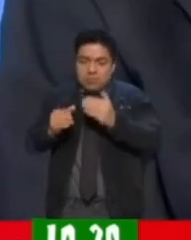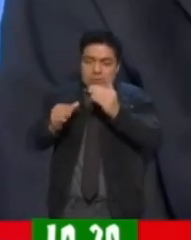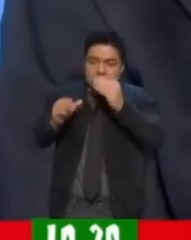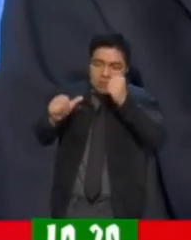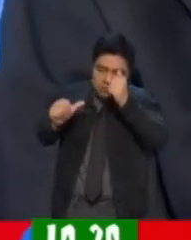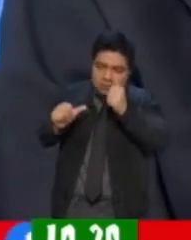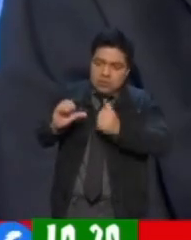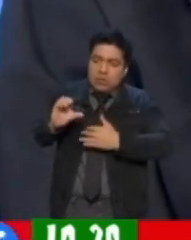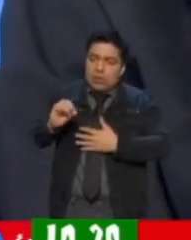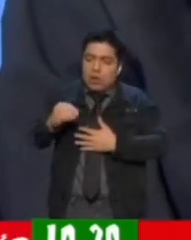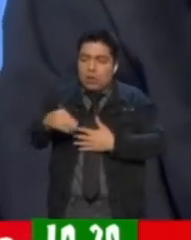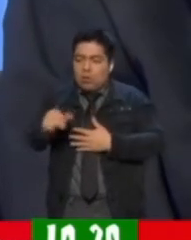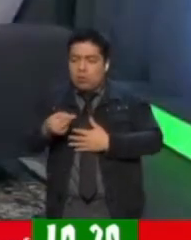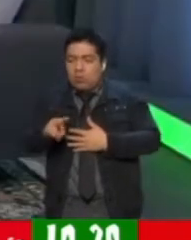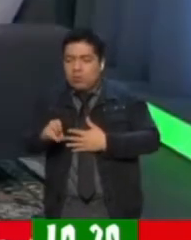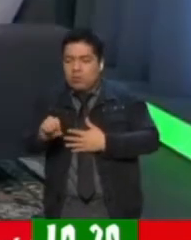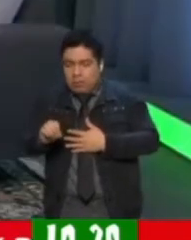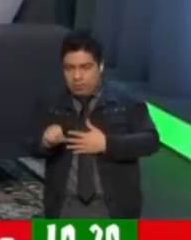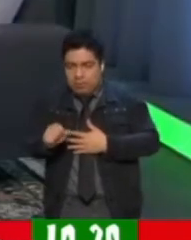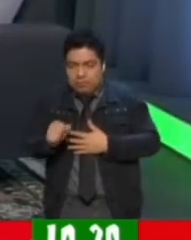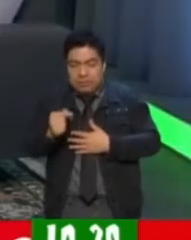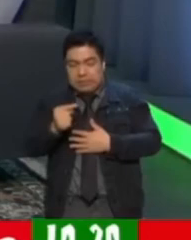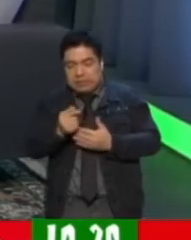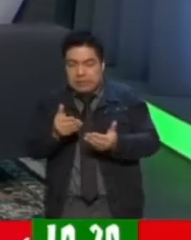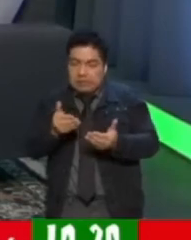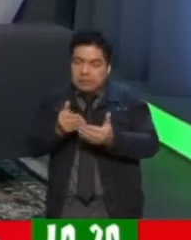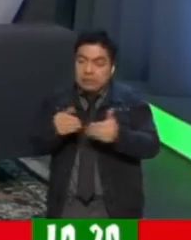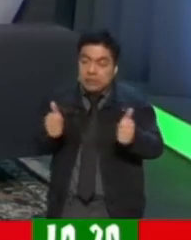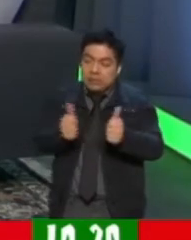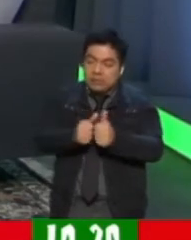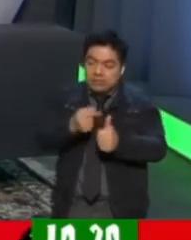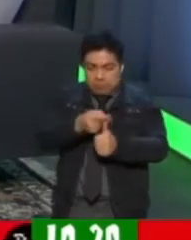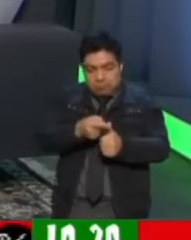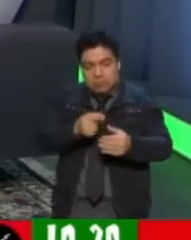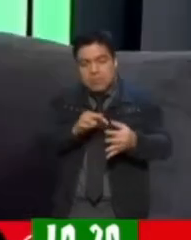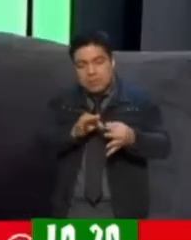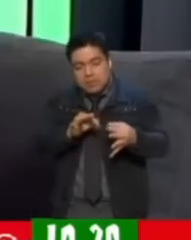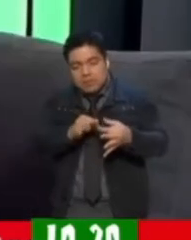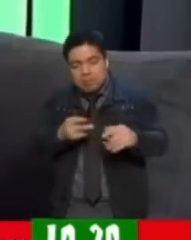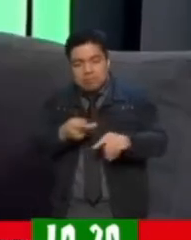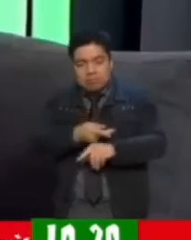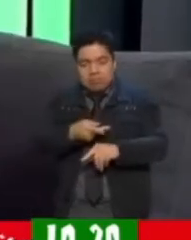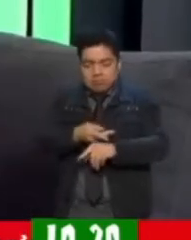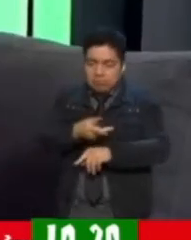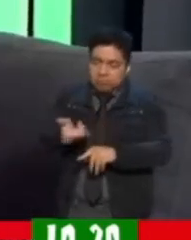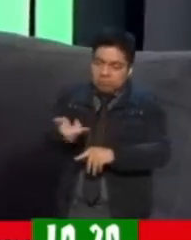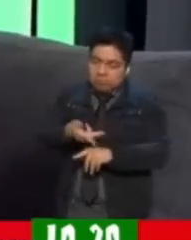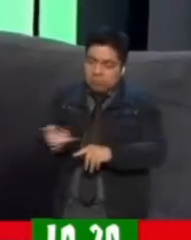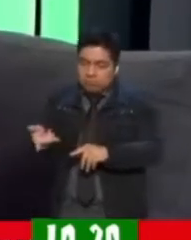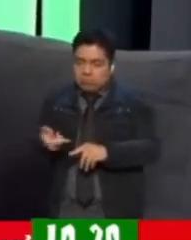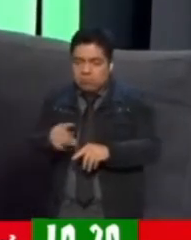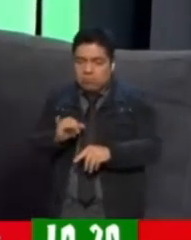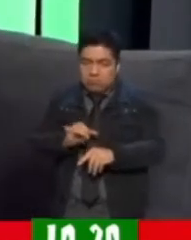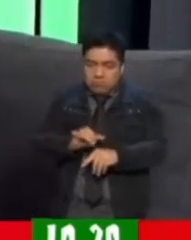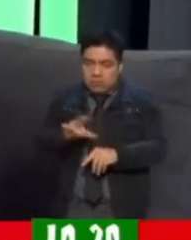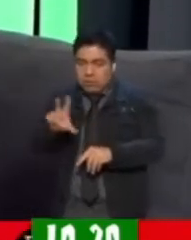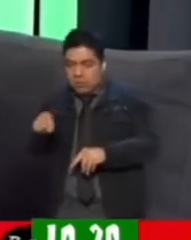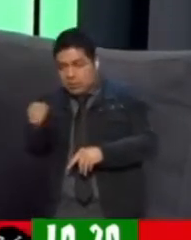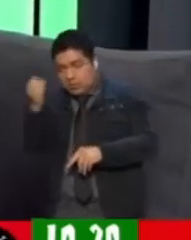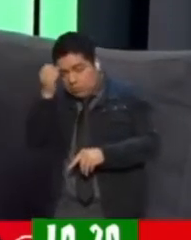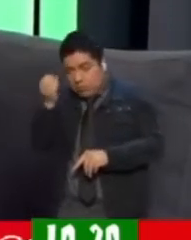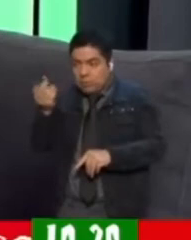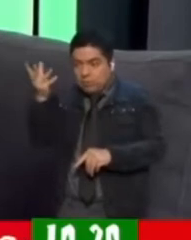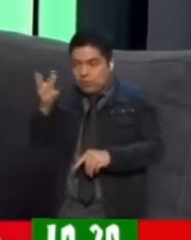conclusivo. Llegamos con ustedes, explicamos, averiguan qué pasó, fue de adrede, se nos pasó